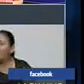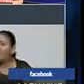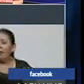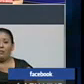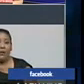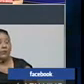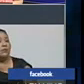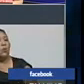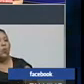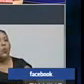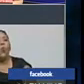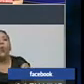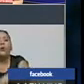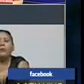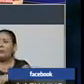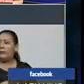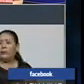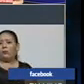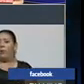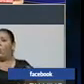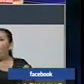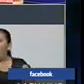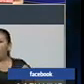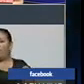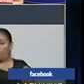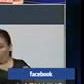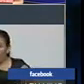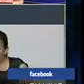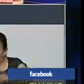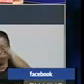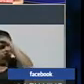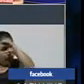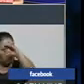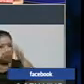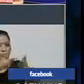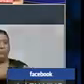julio hace 11 años. Veamos a continuación lo que les hemos preparado.